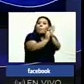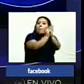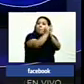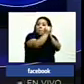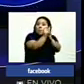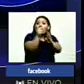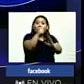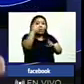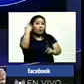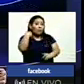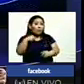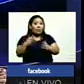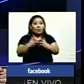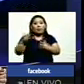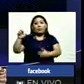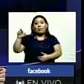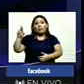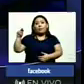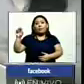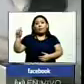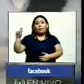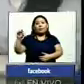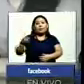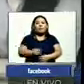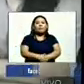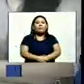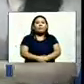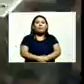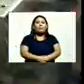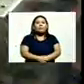contra el cáncer. Ernesto Cornejo nos cuenta.